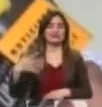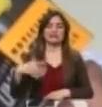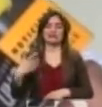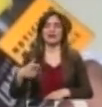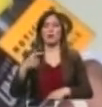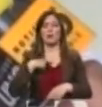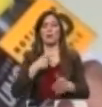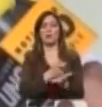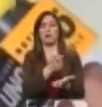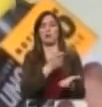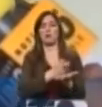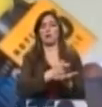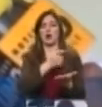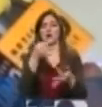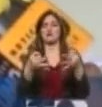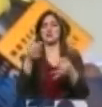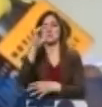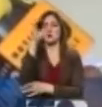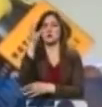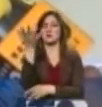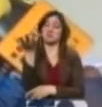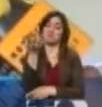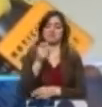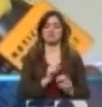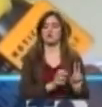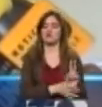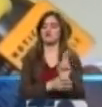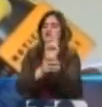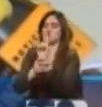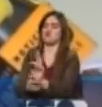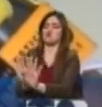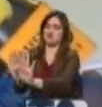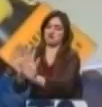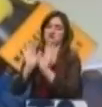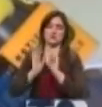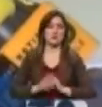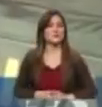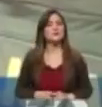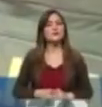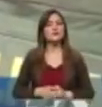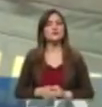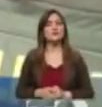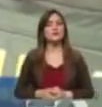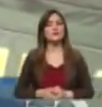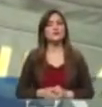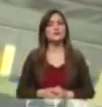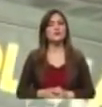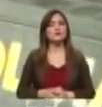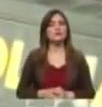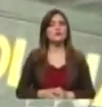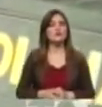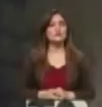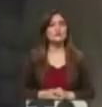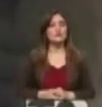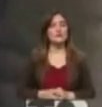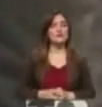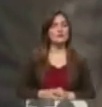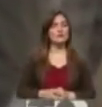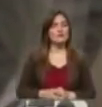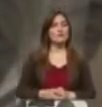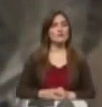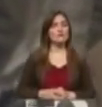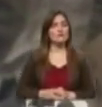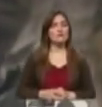justicia colombiana y por tanto inmediatamente se procedió a su salida del país. Los detenidos son requeridos por la